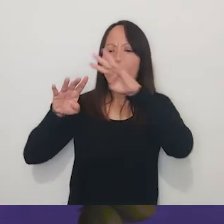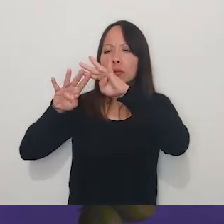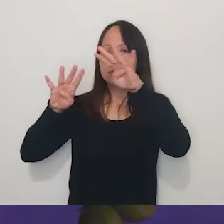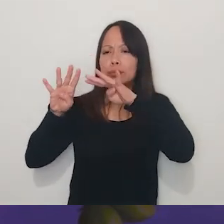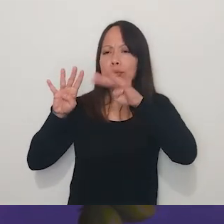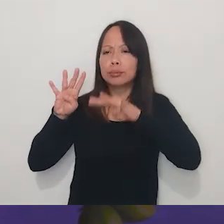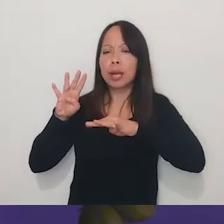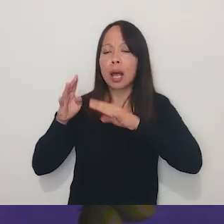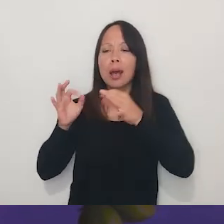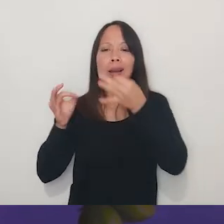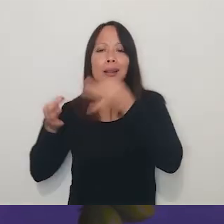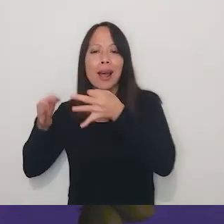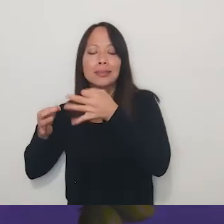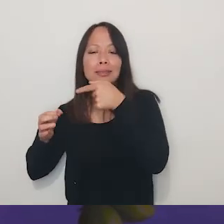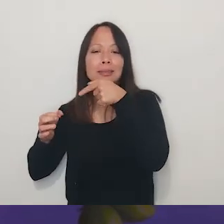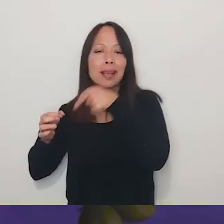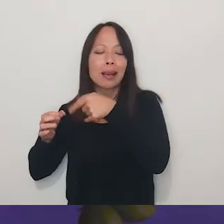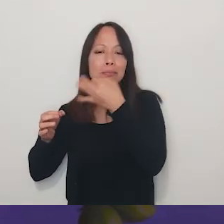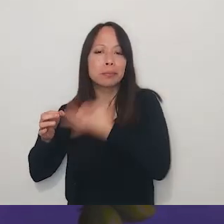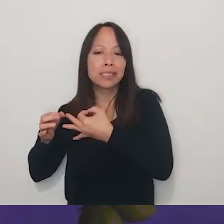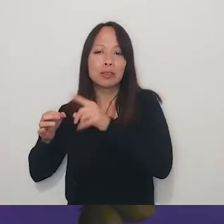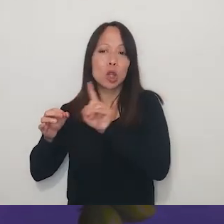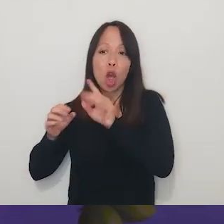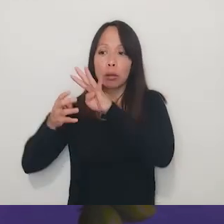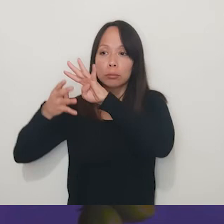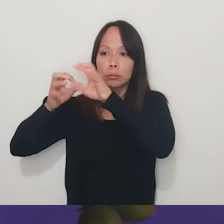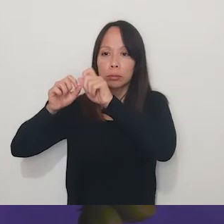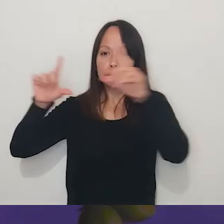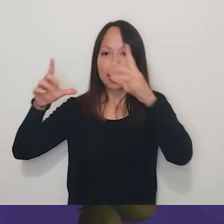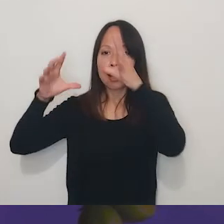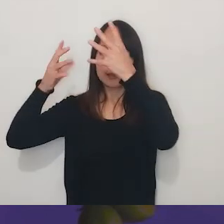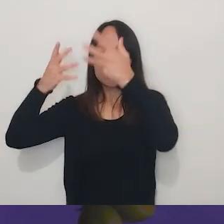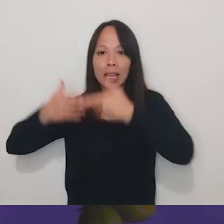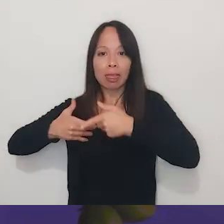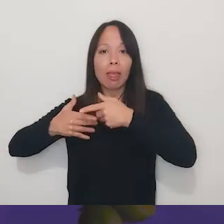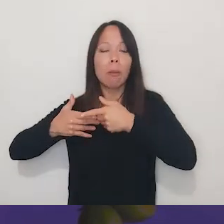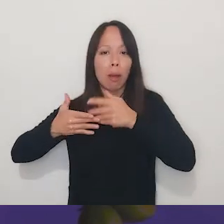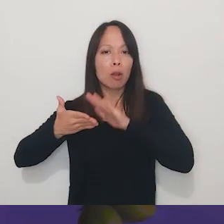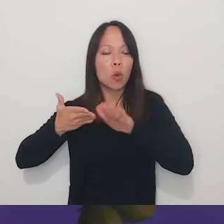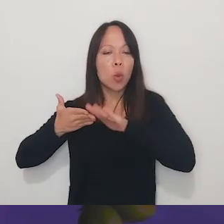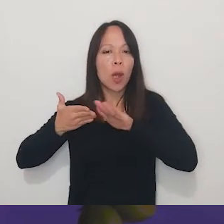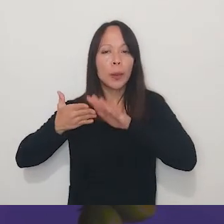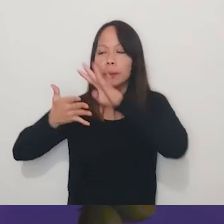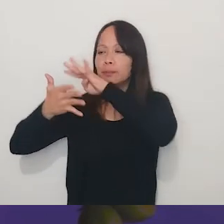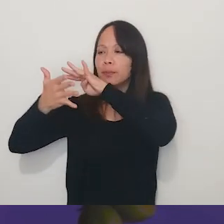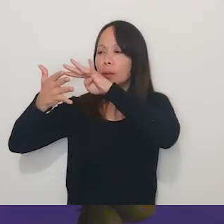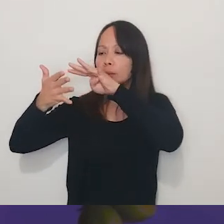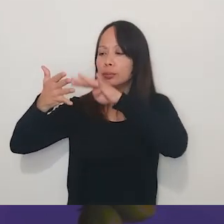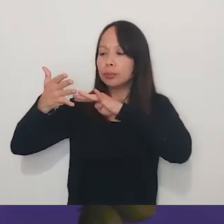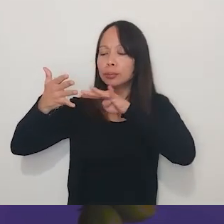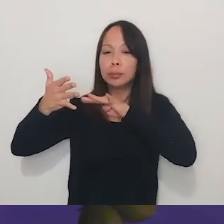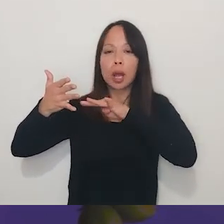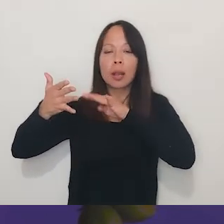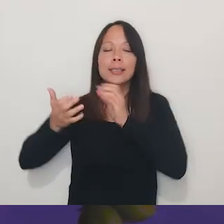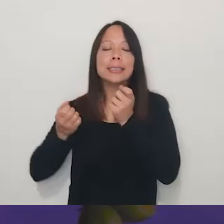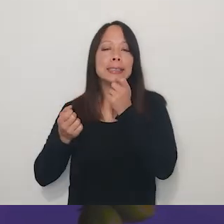mejor que de un estudio específico. Entonces, con las herramientas adecuadas para la interpretación, muchas veces lo que no se encontró por